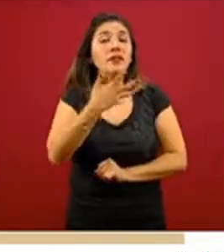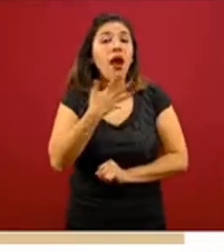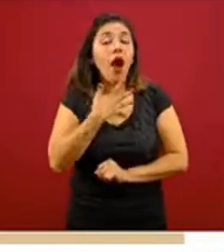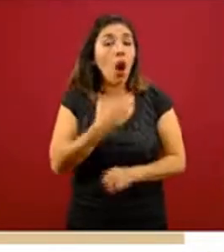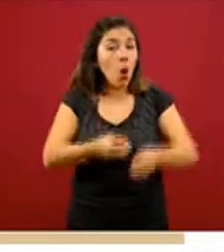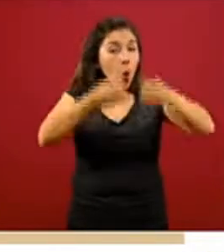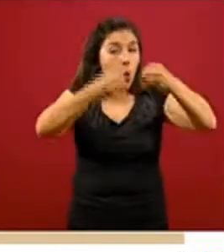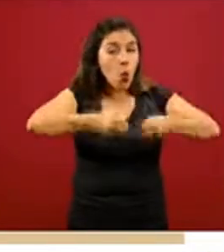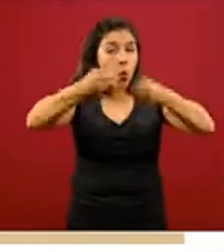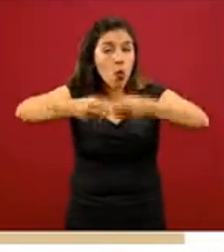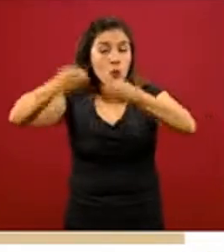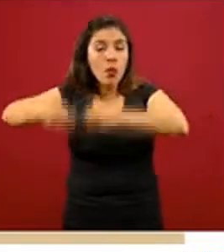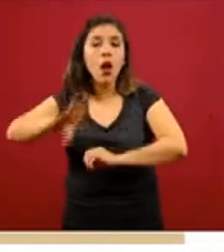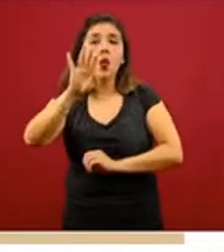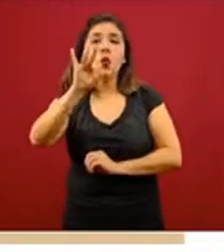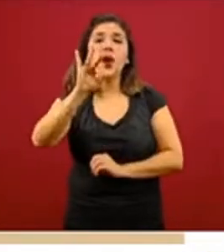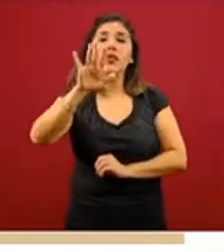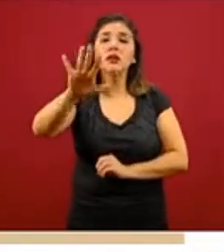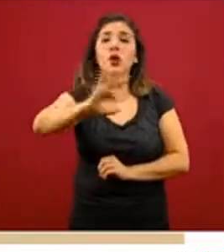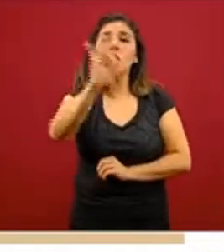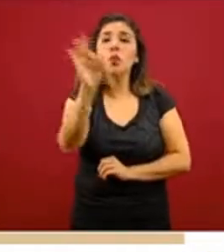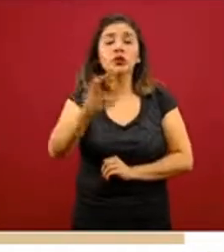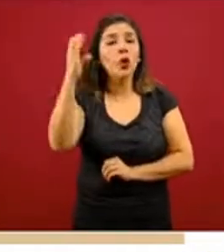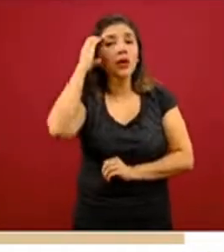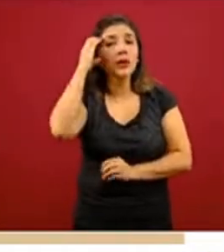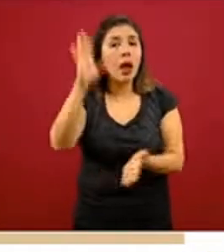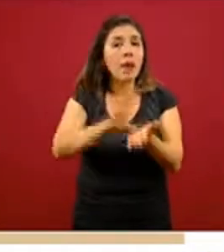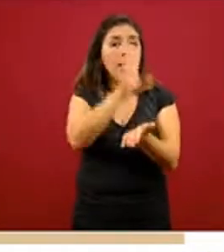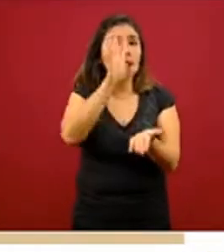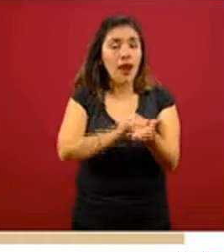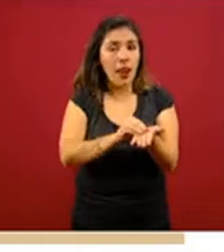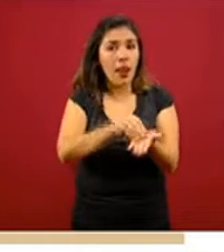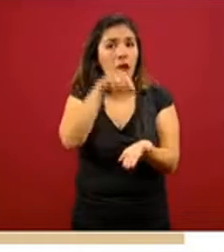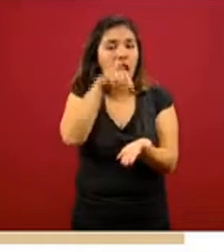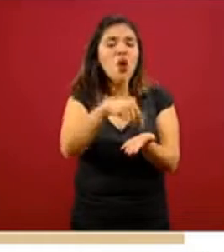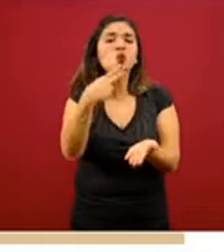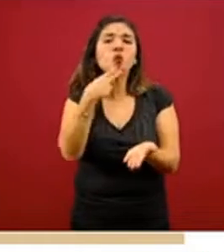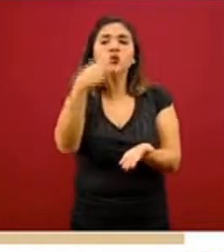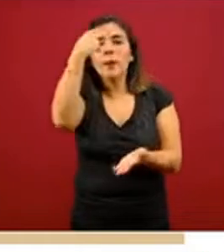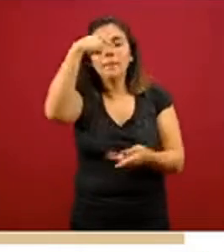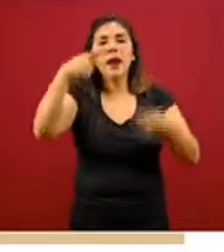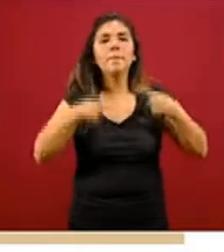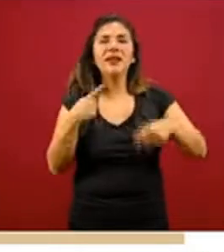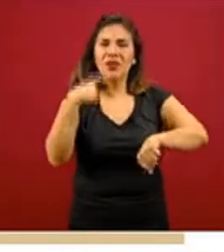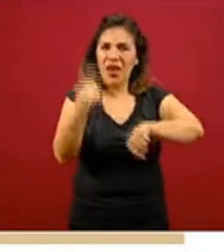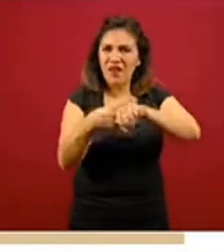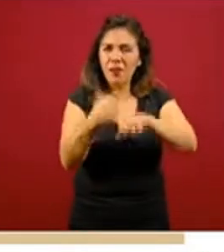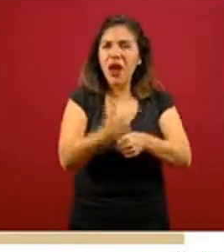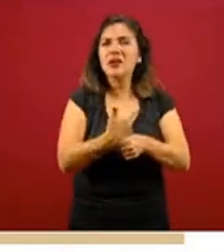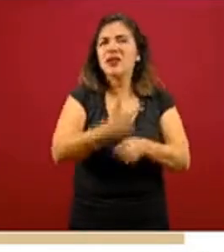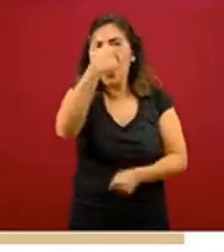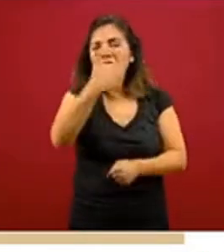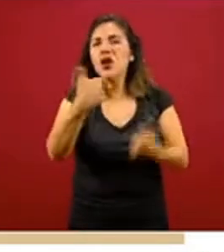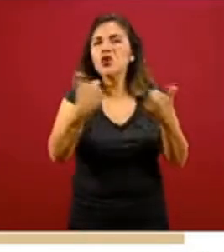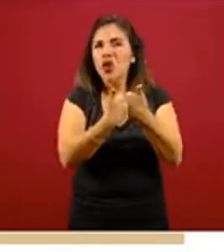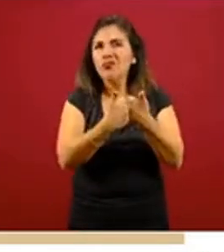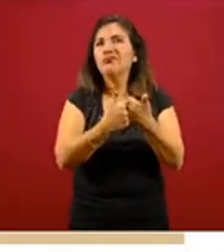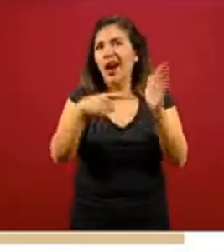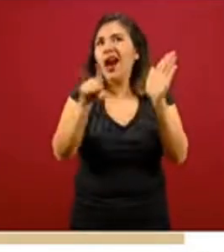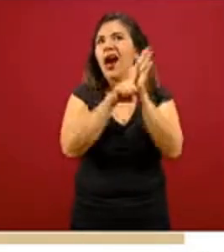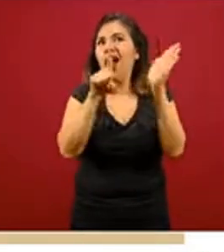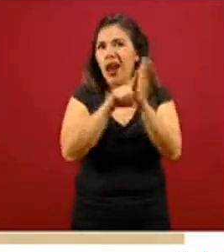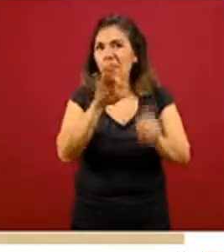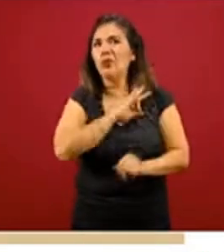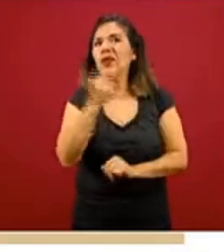ocupación del 45% de las camas generales, que son las que se utilizan para los pacientes graves o con signos de alarma, que en su